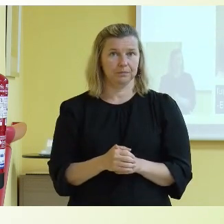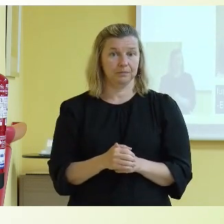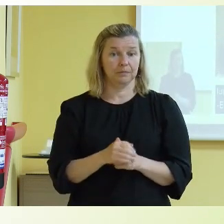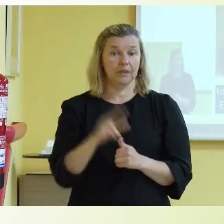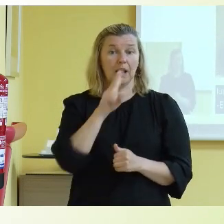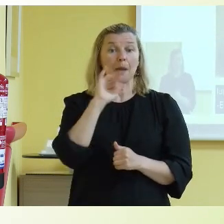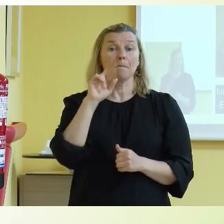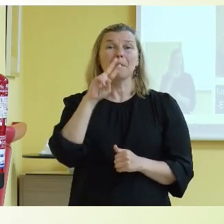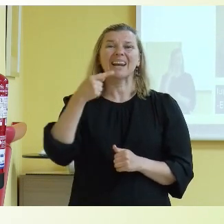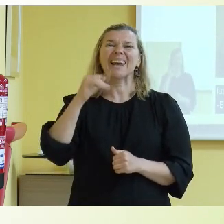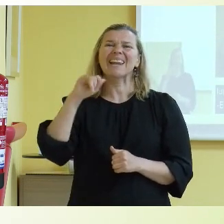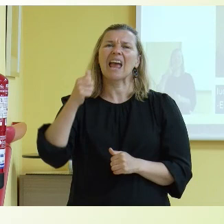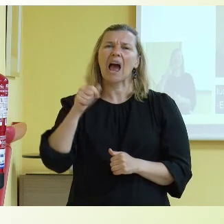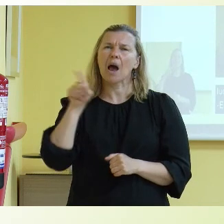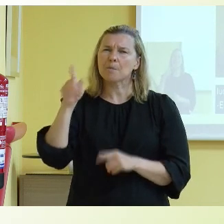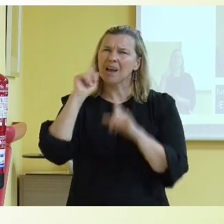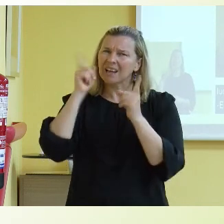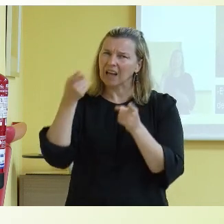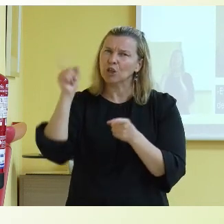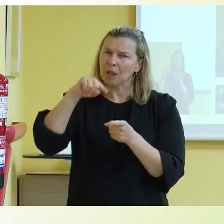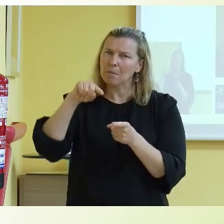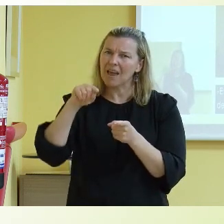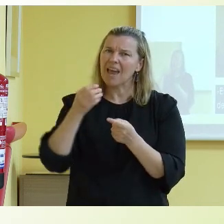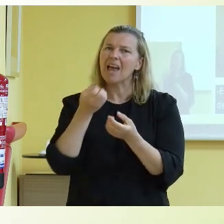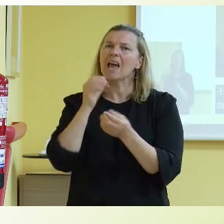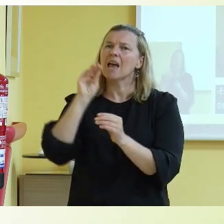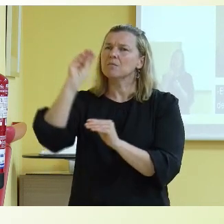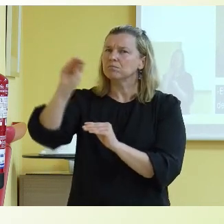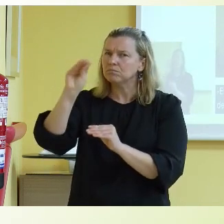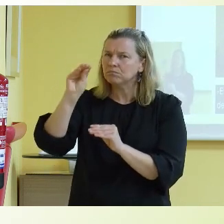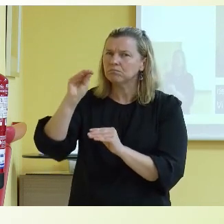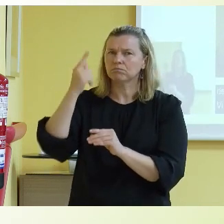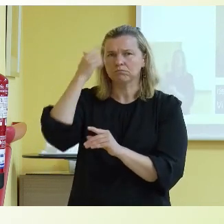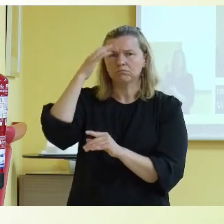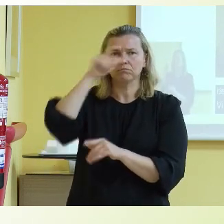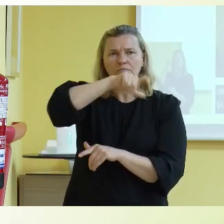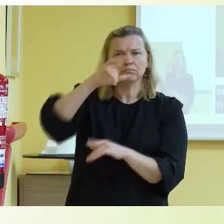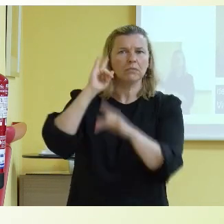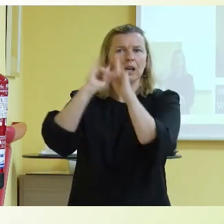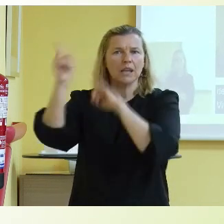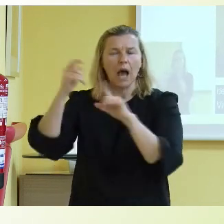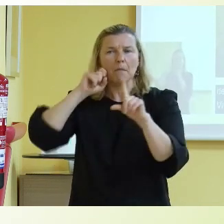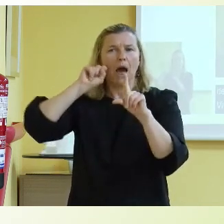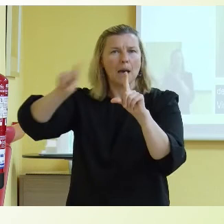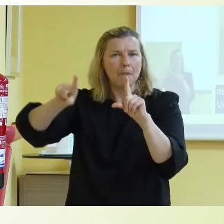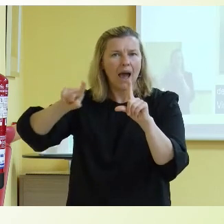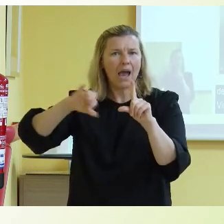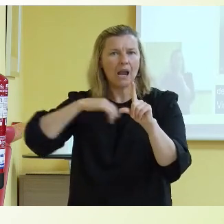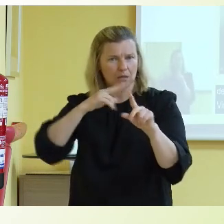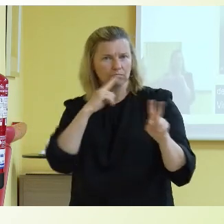Virginia, en vuestro caso también respondéis a información que puedan llamar, por ejemplo, a través de teléfono o de correo electrónico